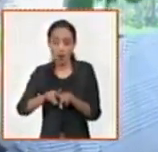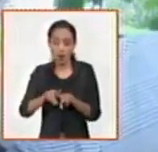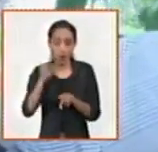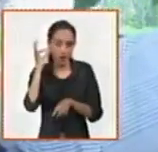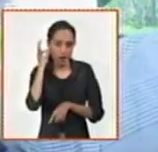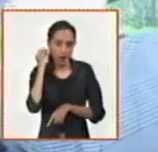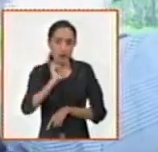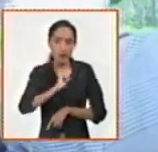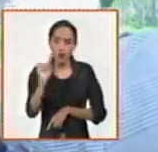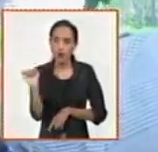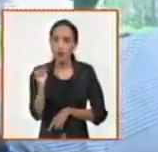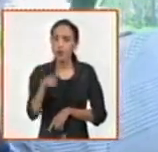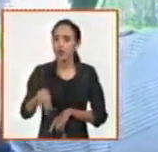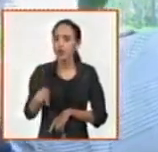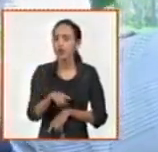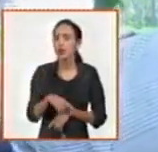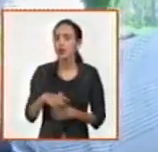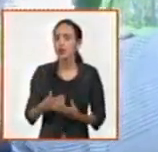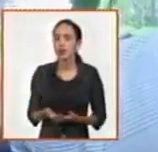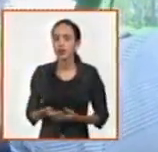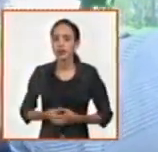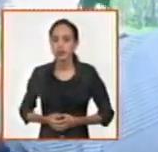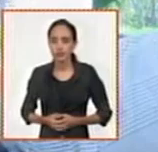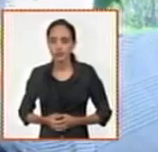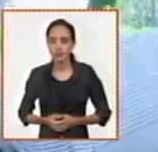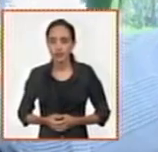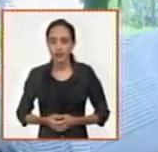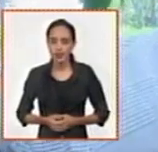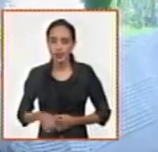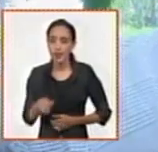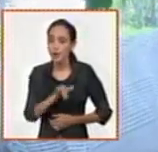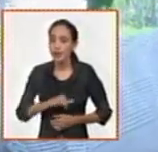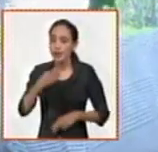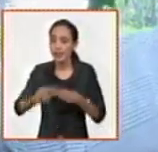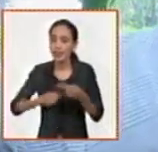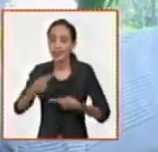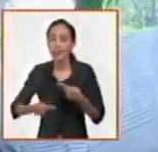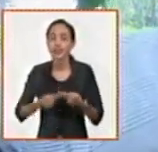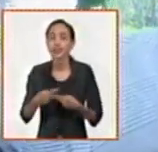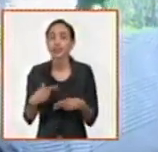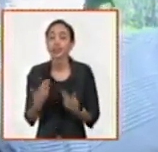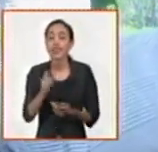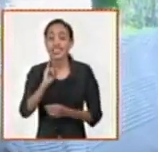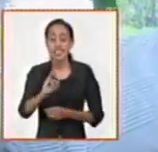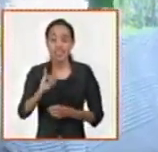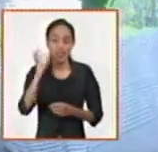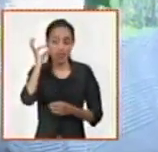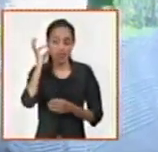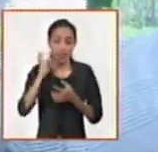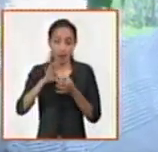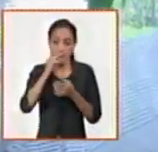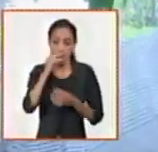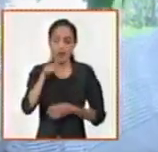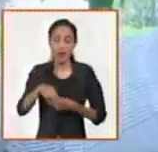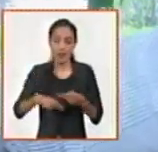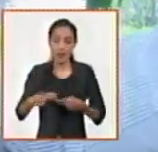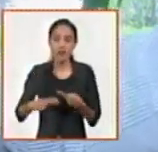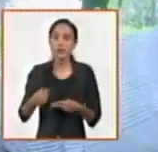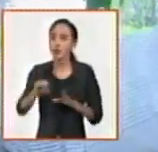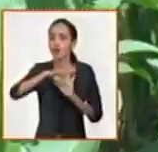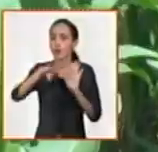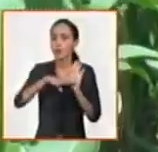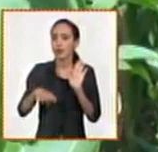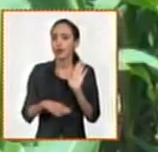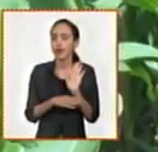y lograr la semilla resistente a la palomilla, con los nuevos experimentos que están haciendo a través del 6GB y con el